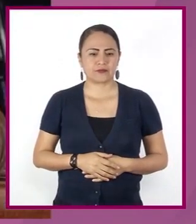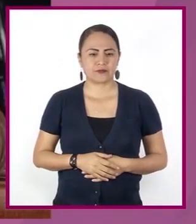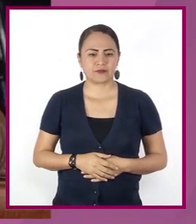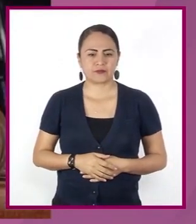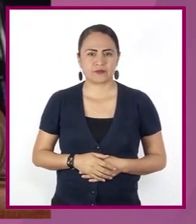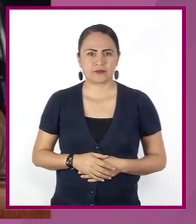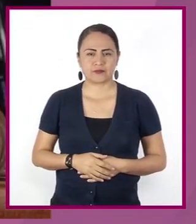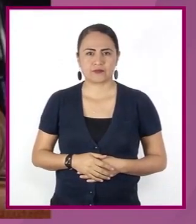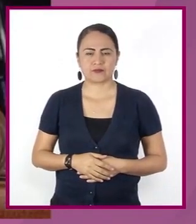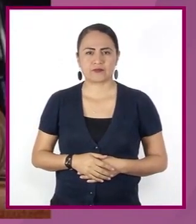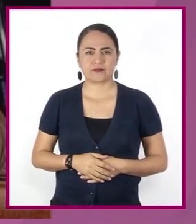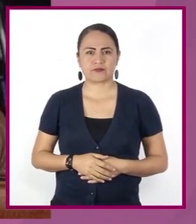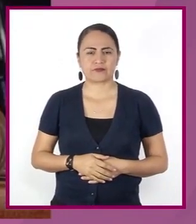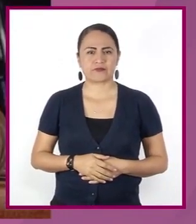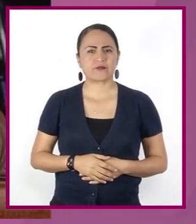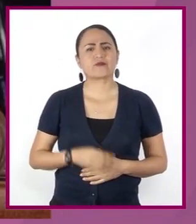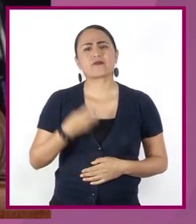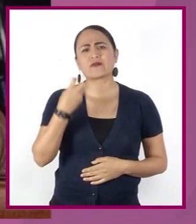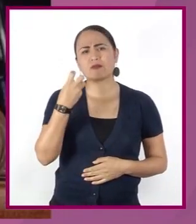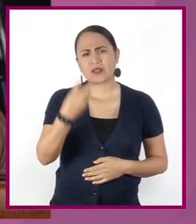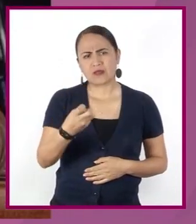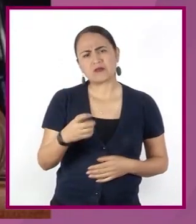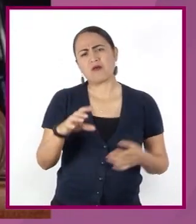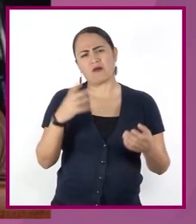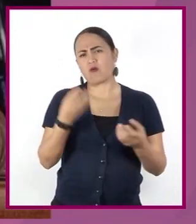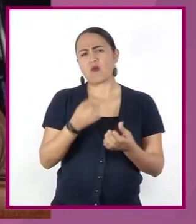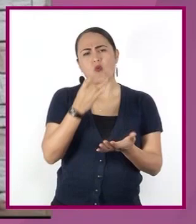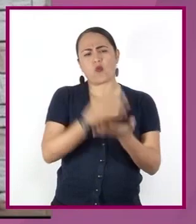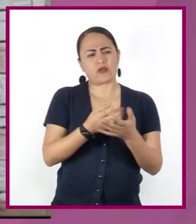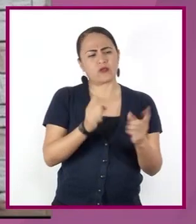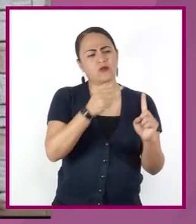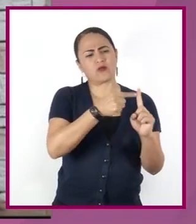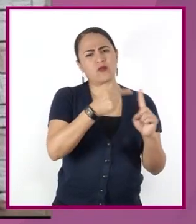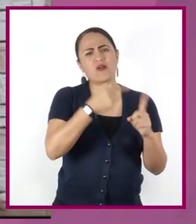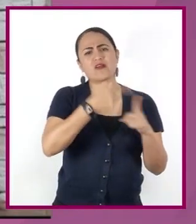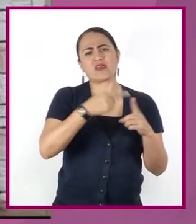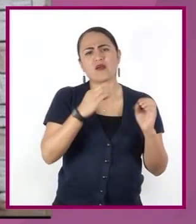Las cuales cumplen una función descriptiva.